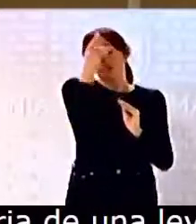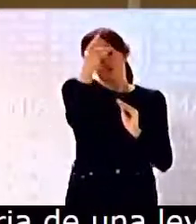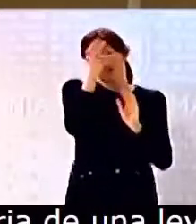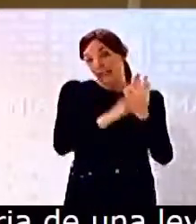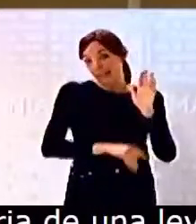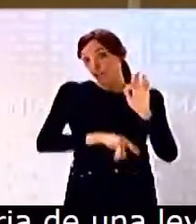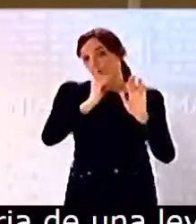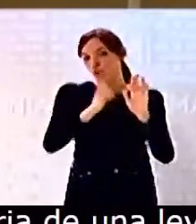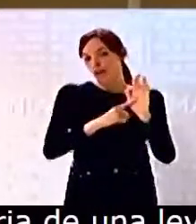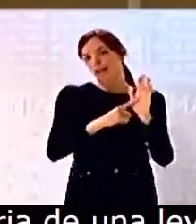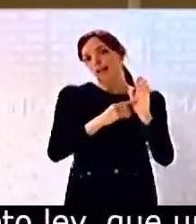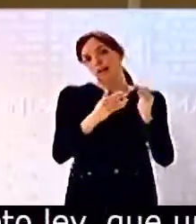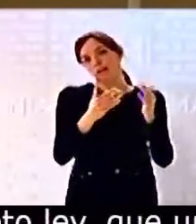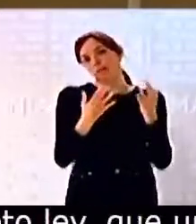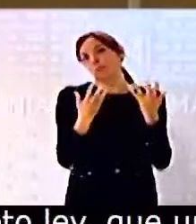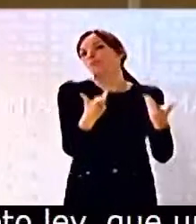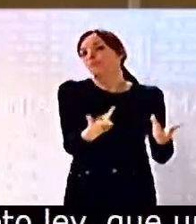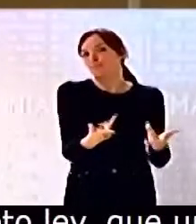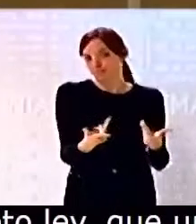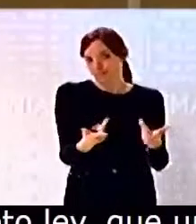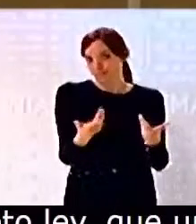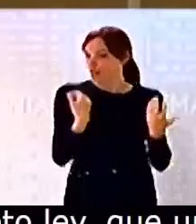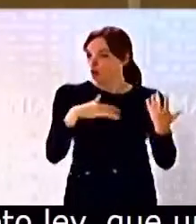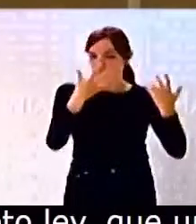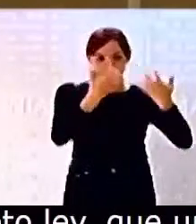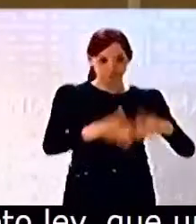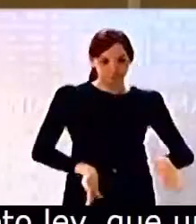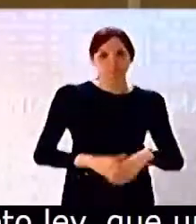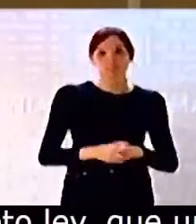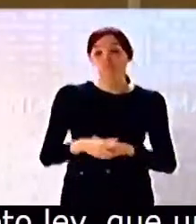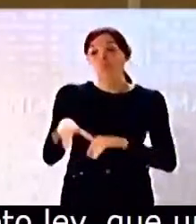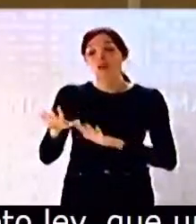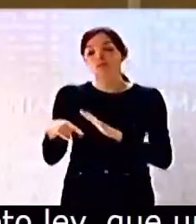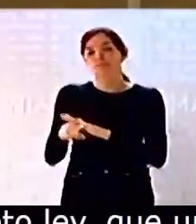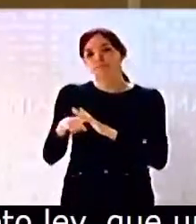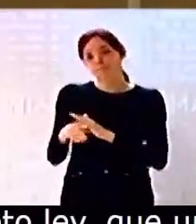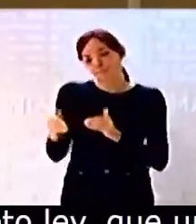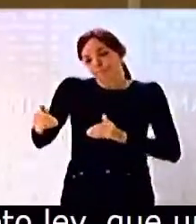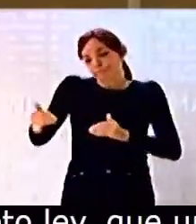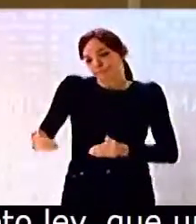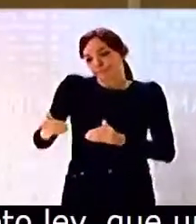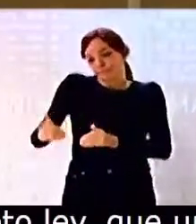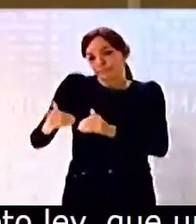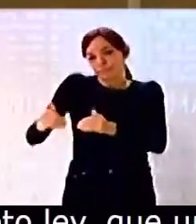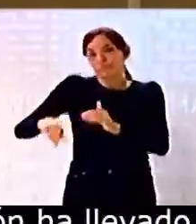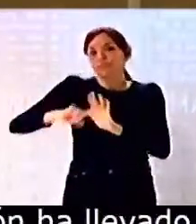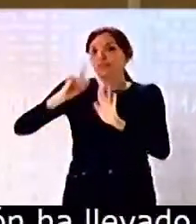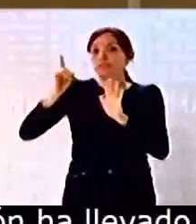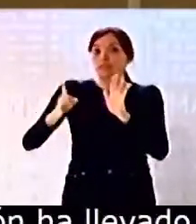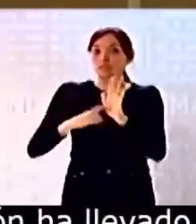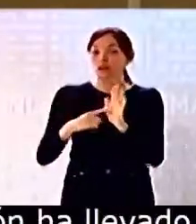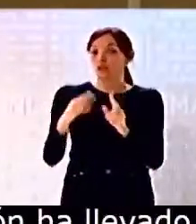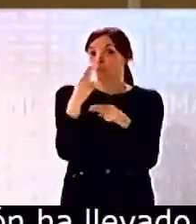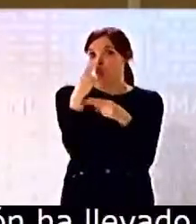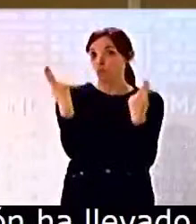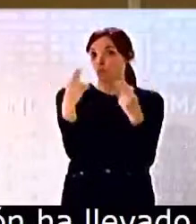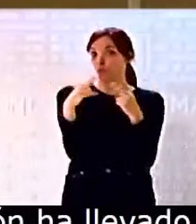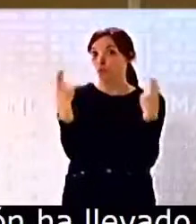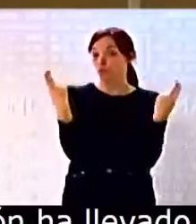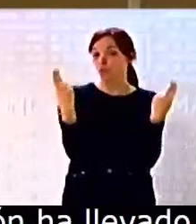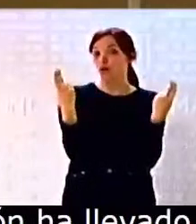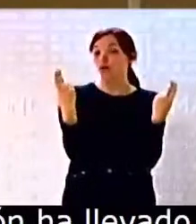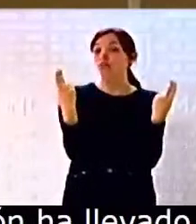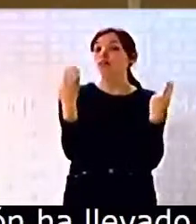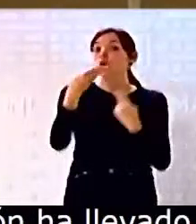se convalida se pone en marcha, y la tramitación ha llevado a que la ley se publique en el día de ayer en el